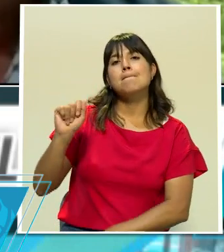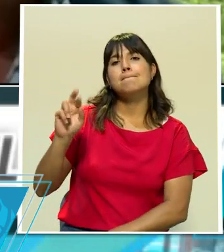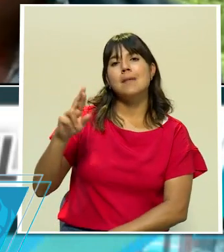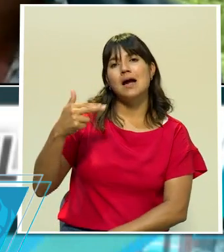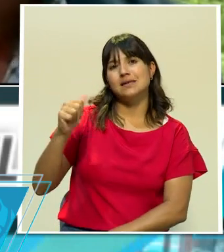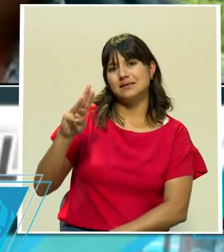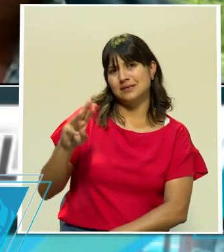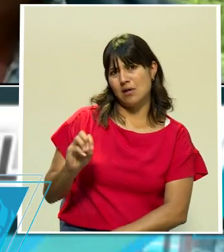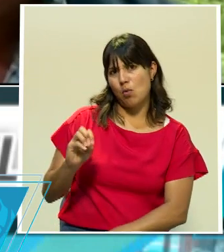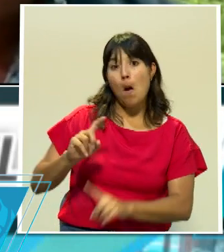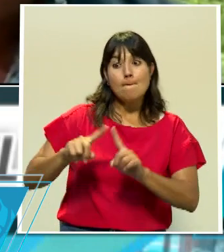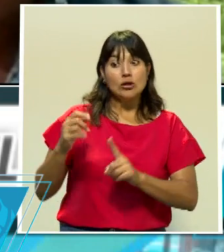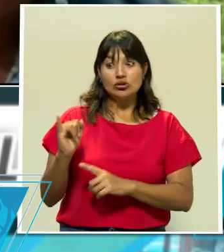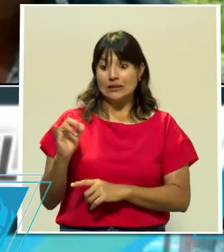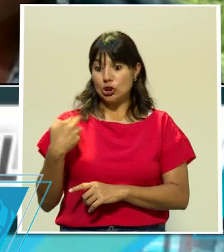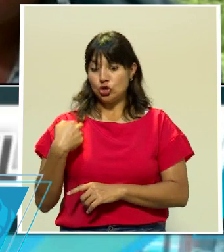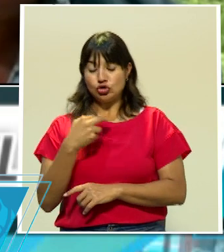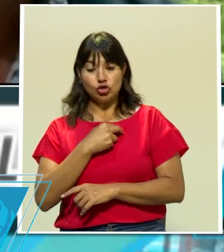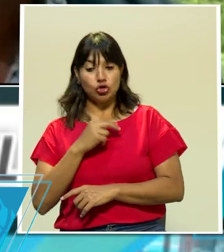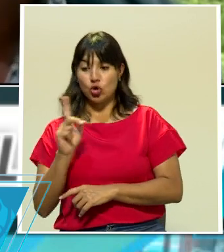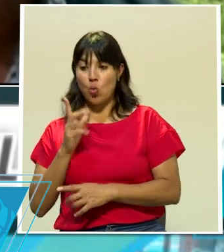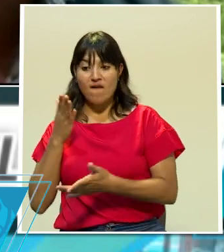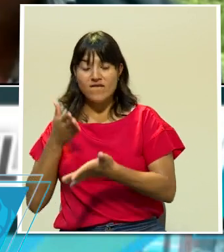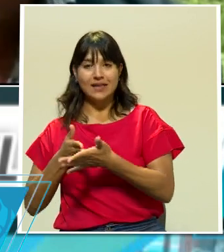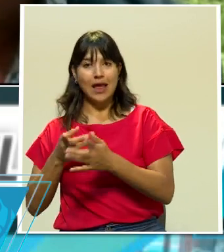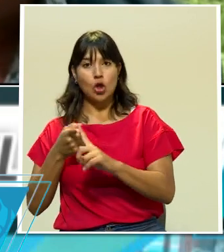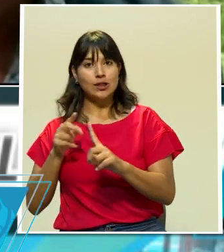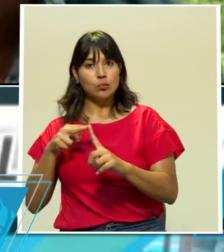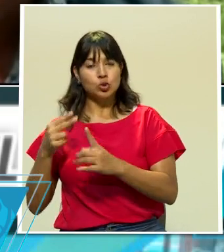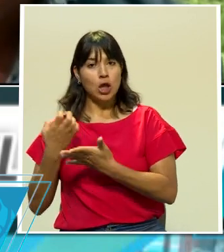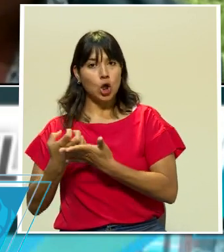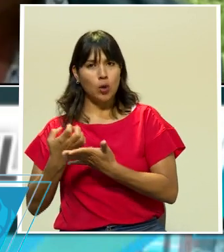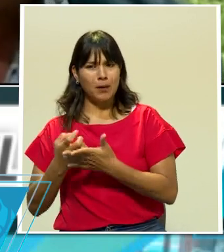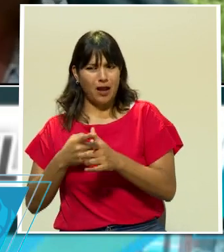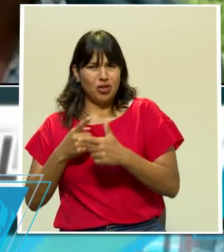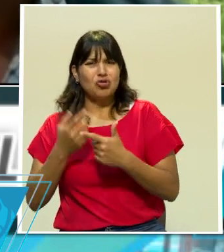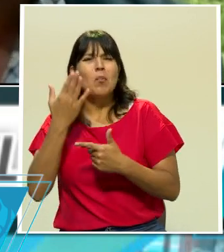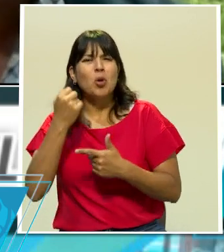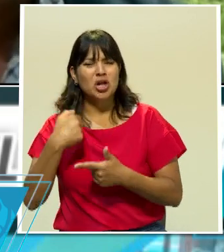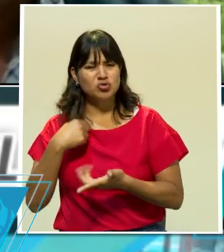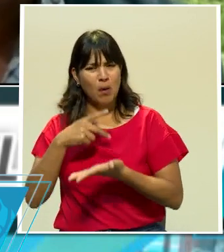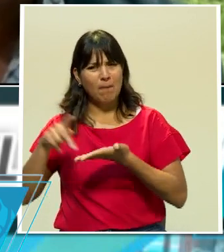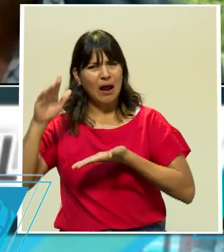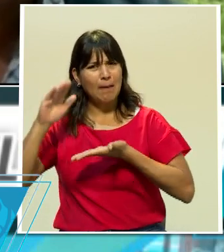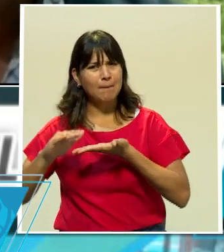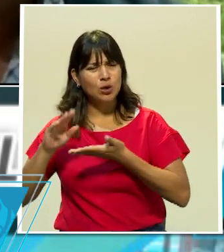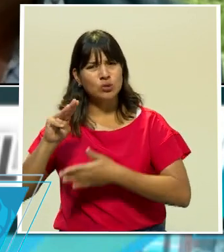porque es que nos van a rebajar el marchamo. No hay una motivación adecuada. Entonces,